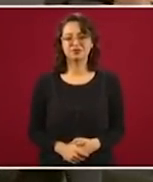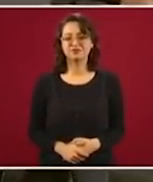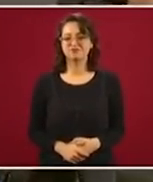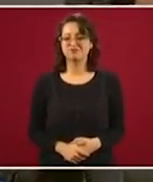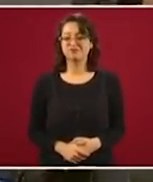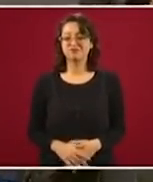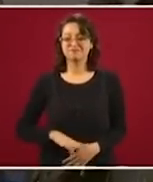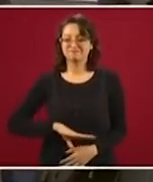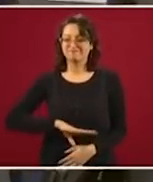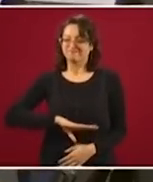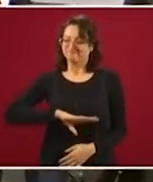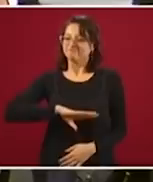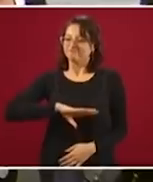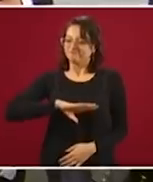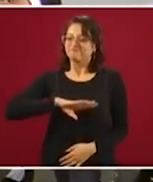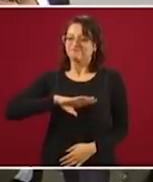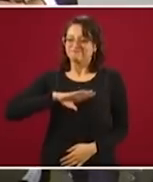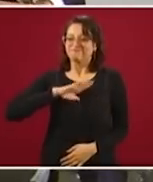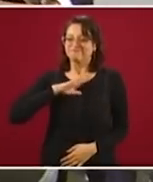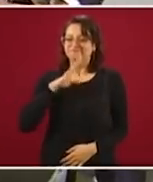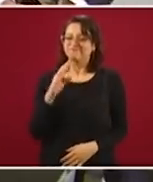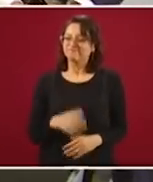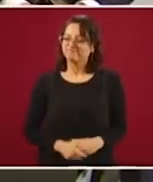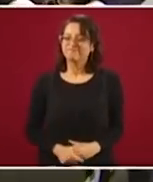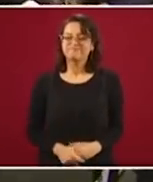Eso sí calienta.